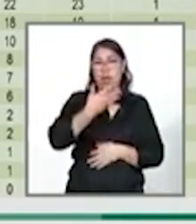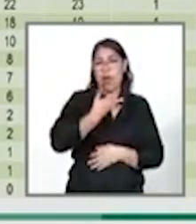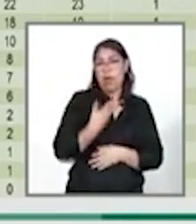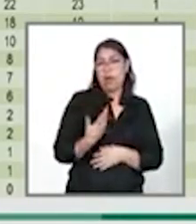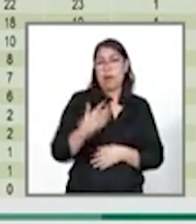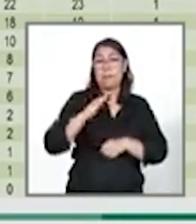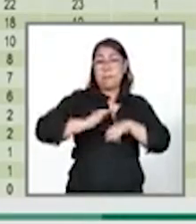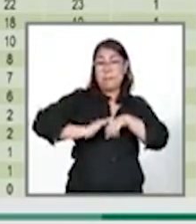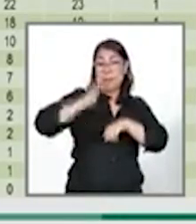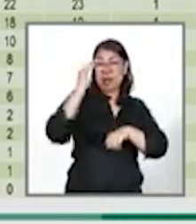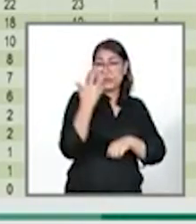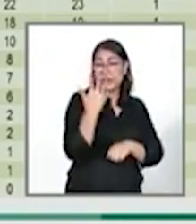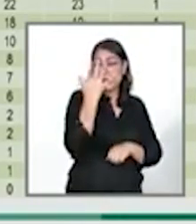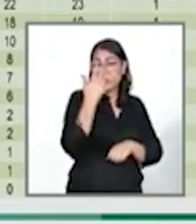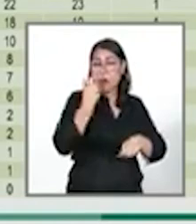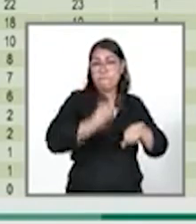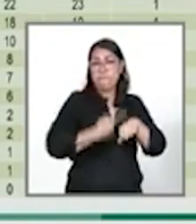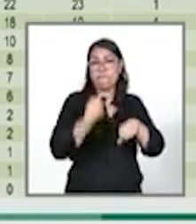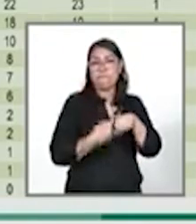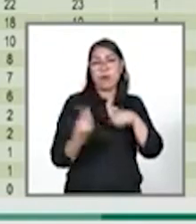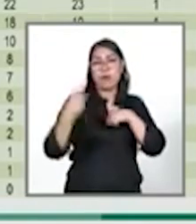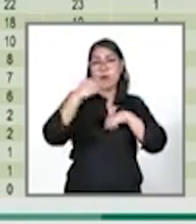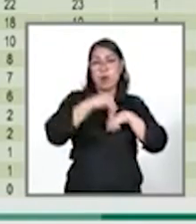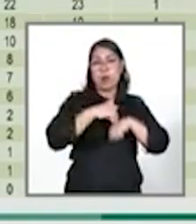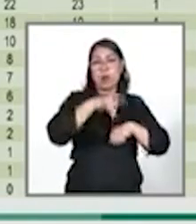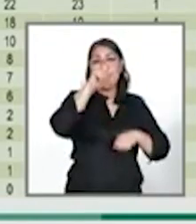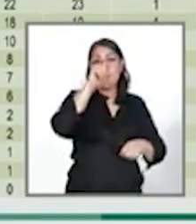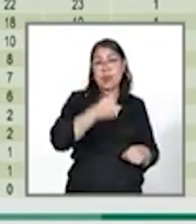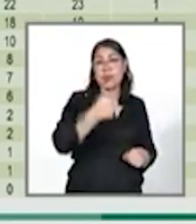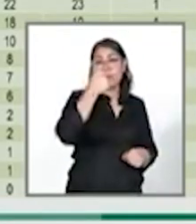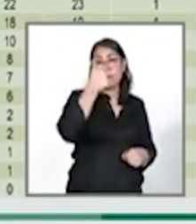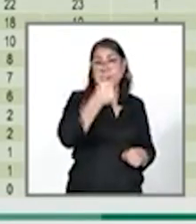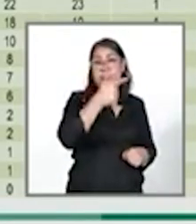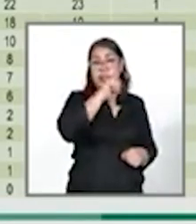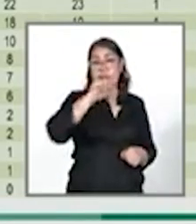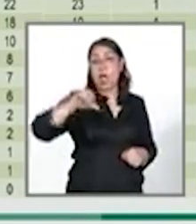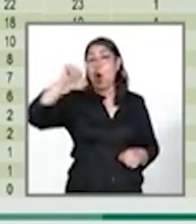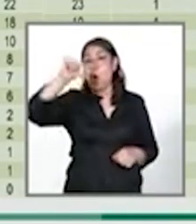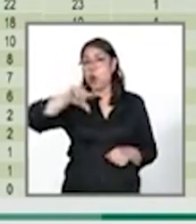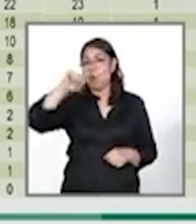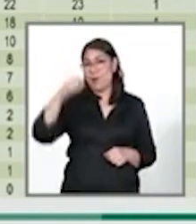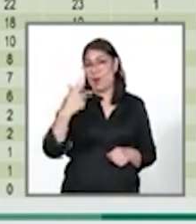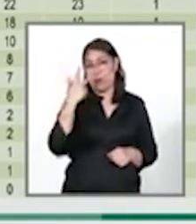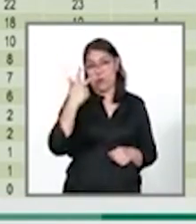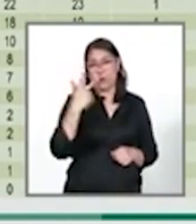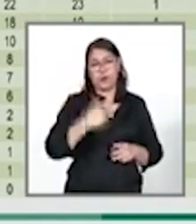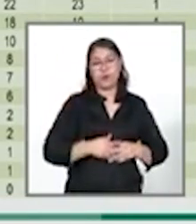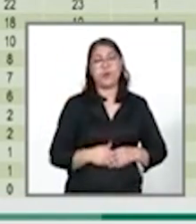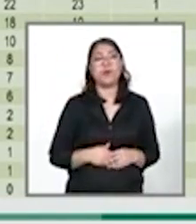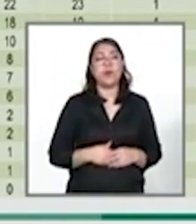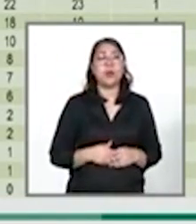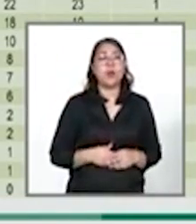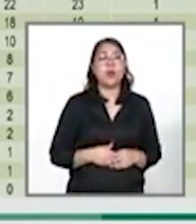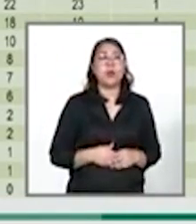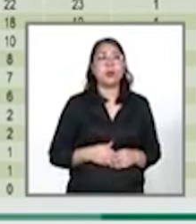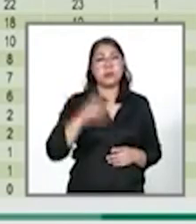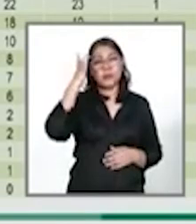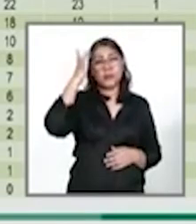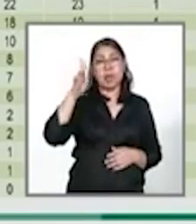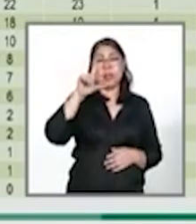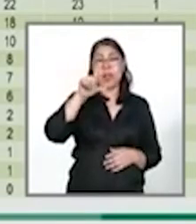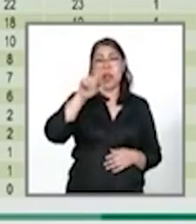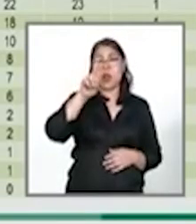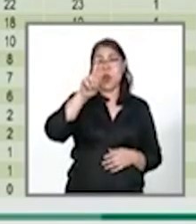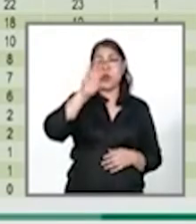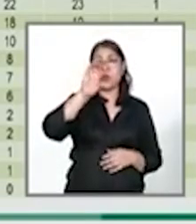con un aumento de 50 casos del 27 de octubre al día de hoy, 28 de octubre. En Santa Lucía del